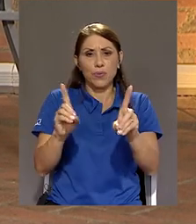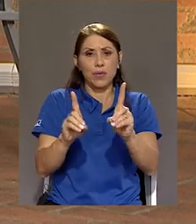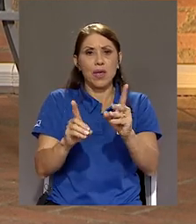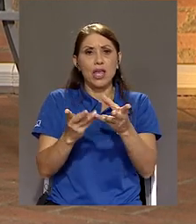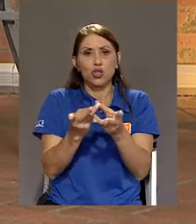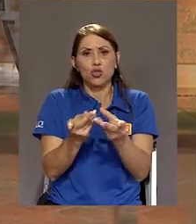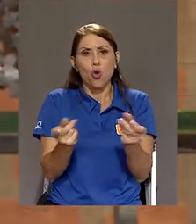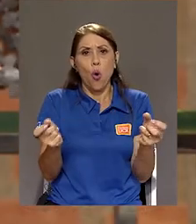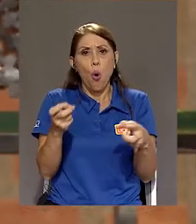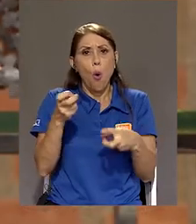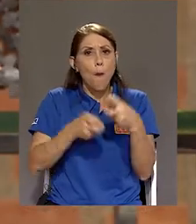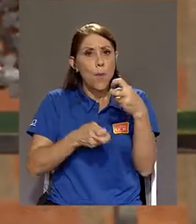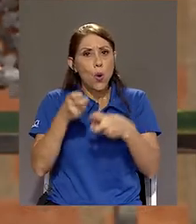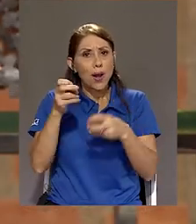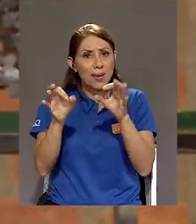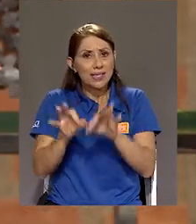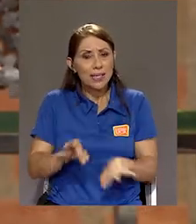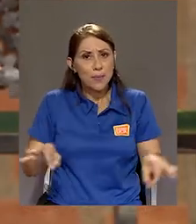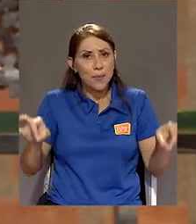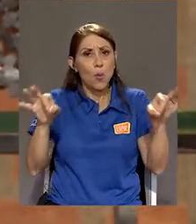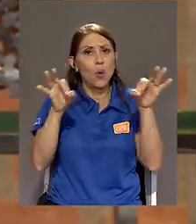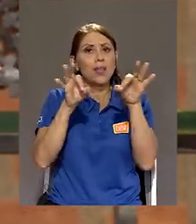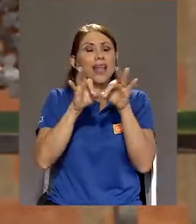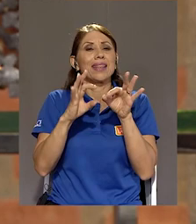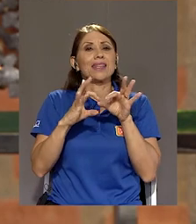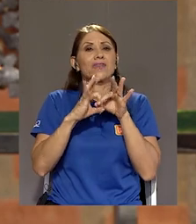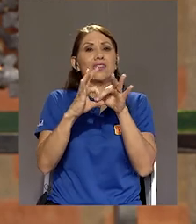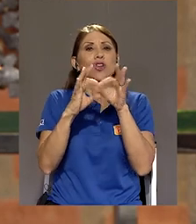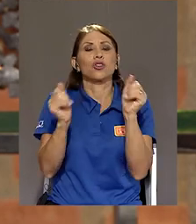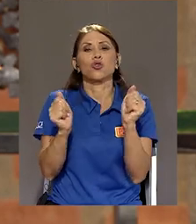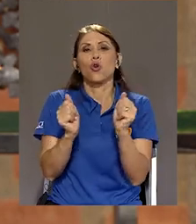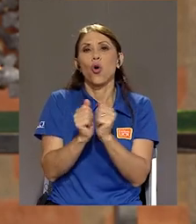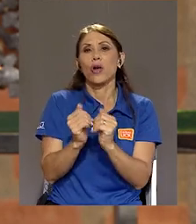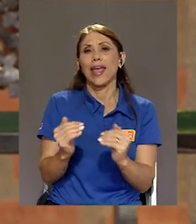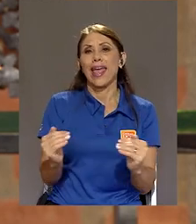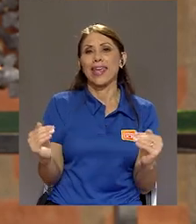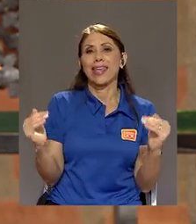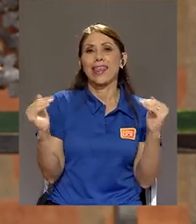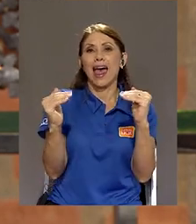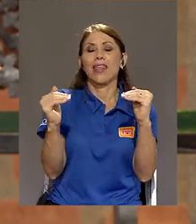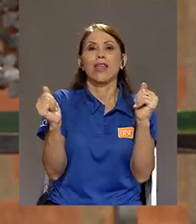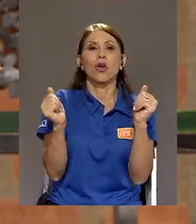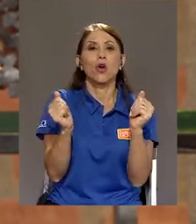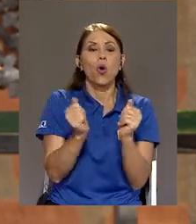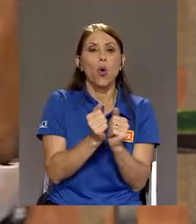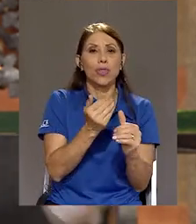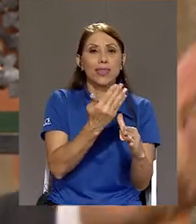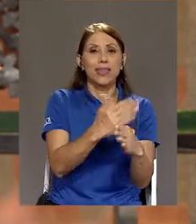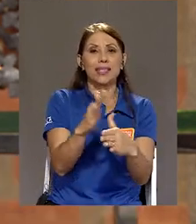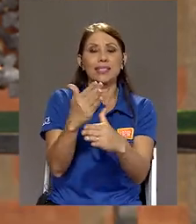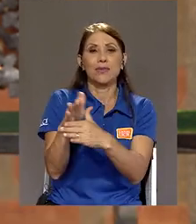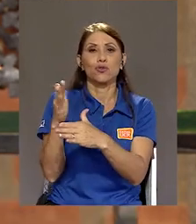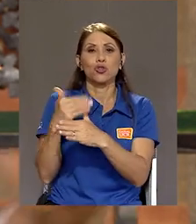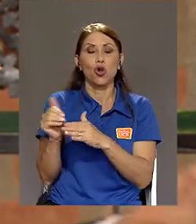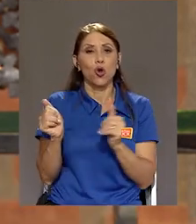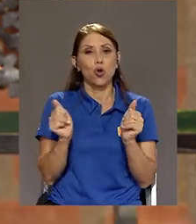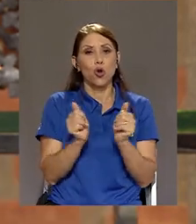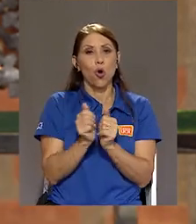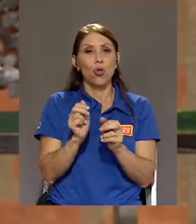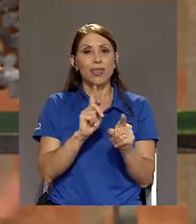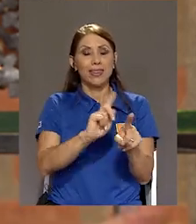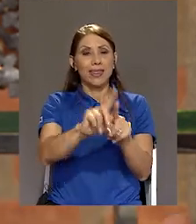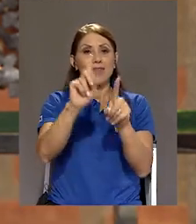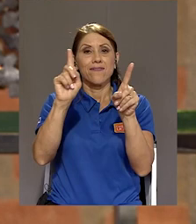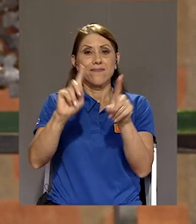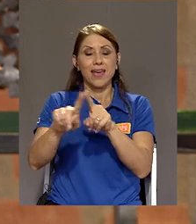los problemas importantes que tienen que ver con equidad, con distribución, con diferencias